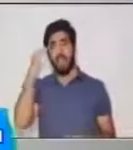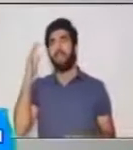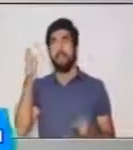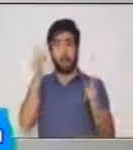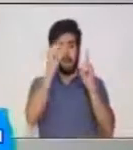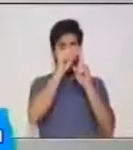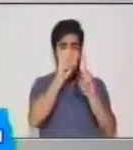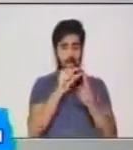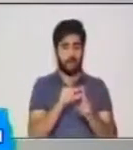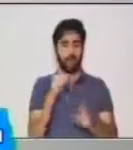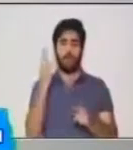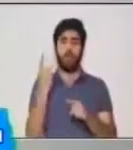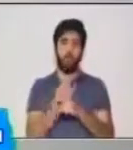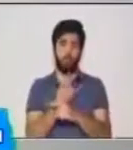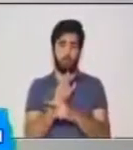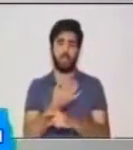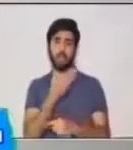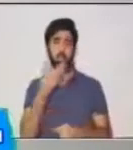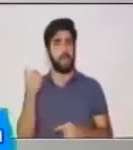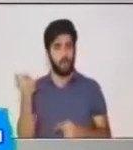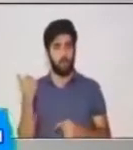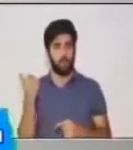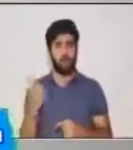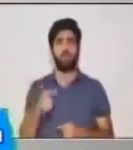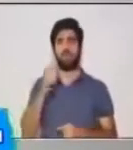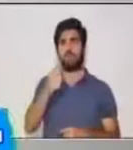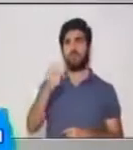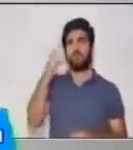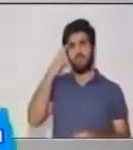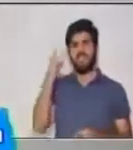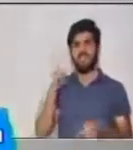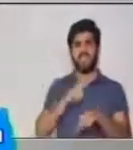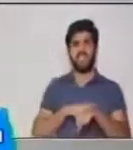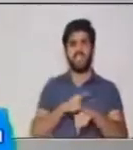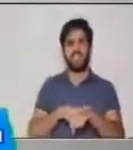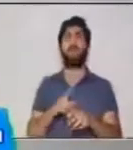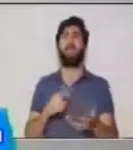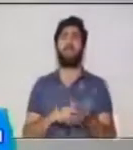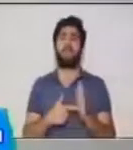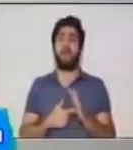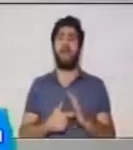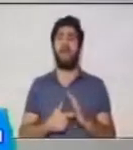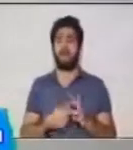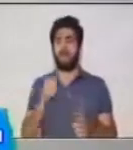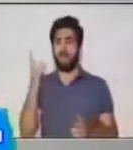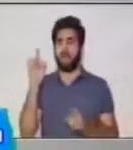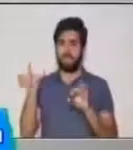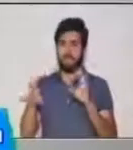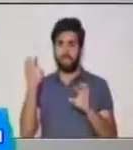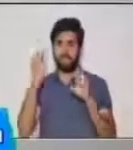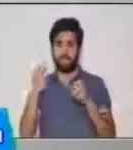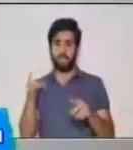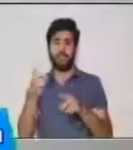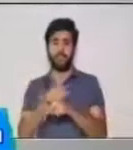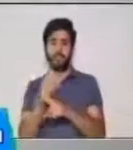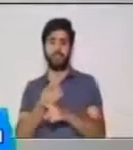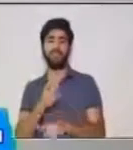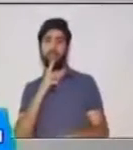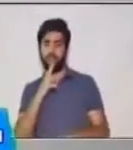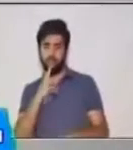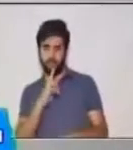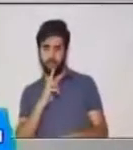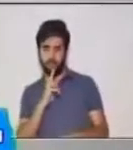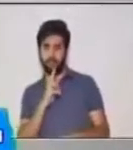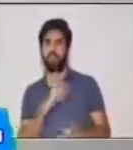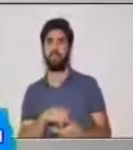palabras que están utilizando. ¿Cómo vas a saber el tiempo? ¿Te has dado cuenta que cuando hablamos utilizamos verbos? Y los verbos los conjugamos.